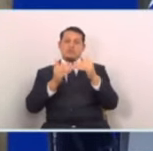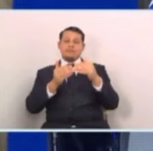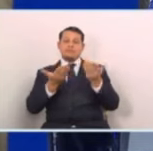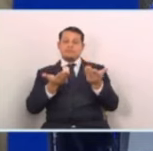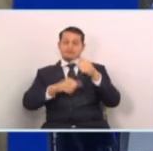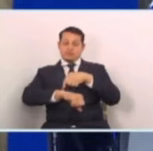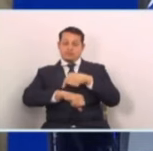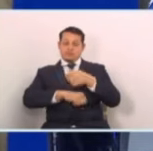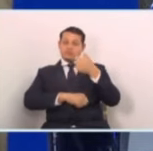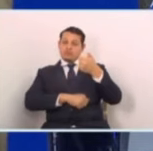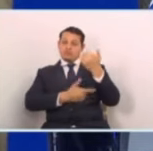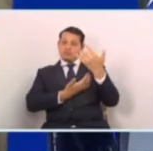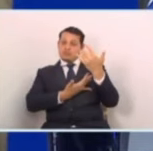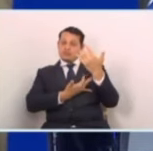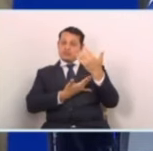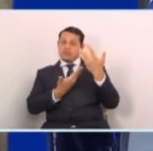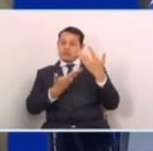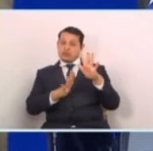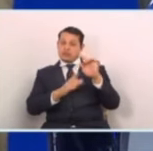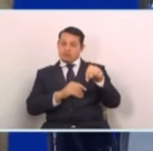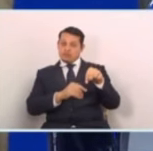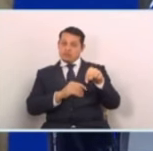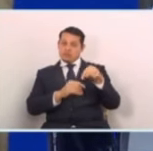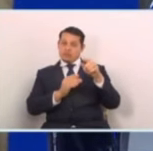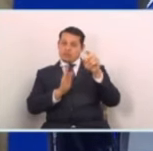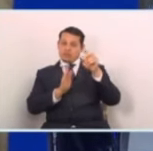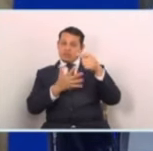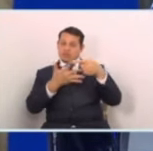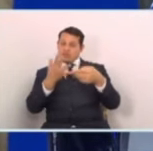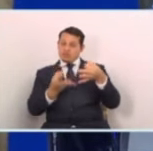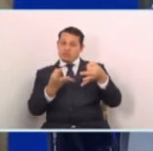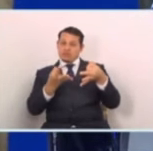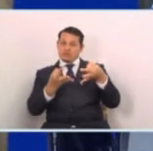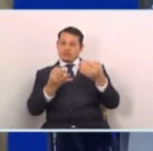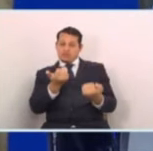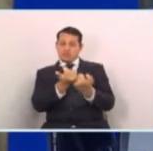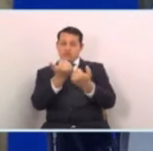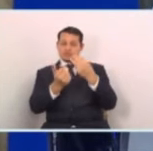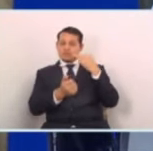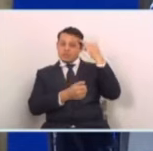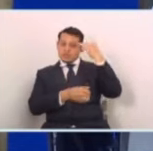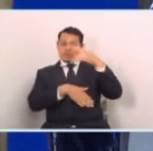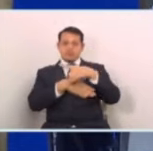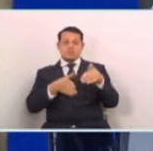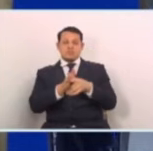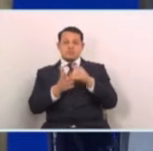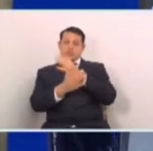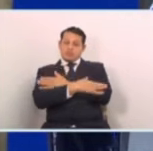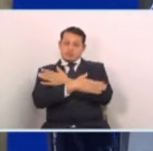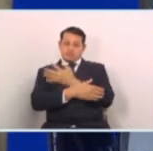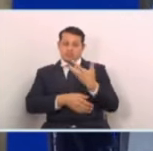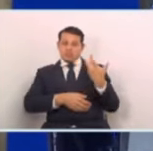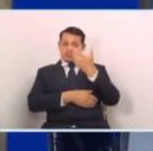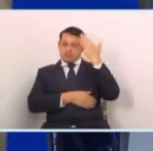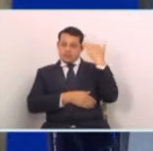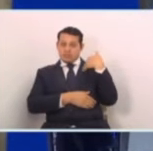que enhorabuena, espero que esta moción cuente con el apoyo de la mayoría de diputados. Un abrazo a todas